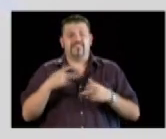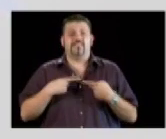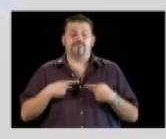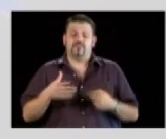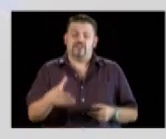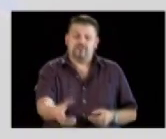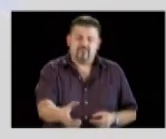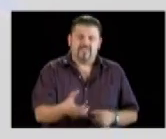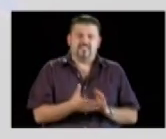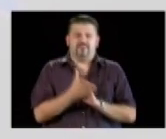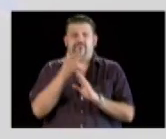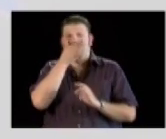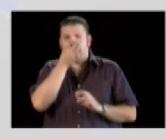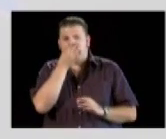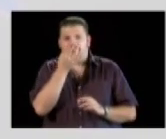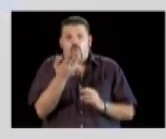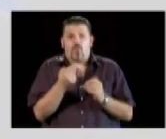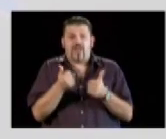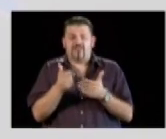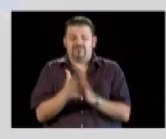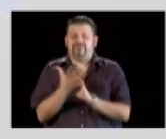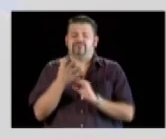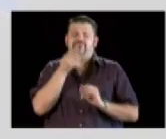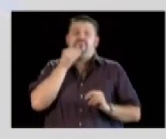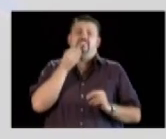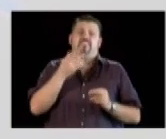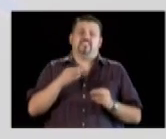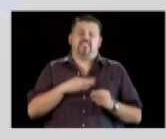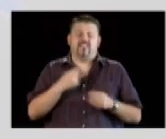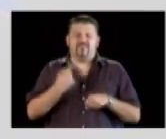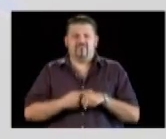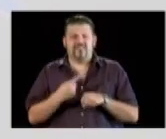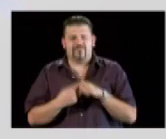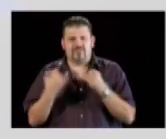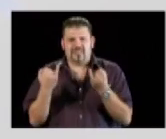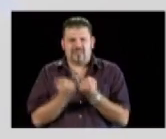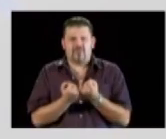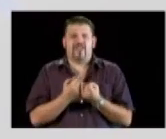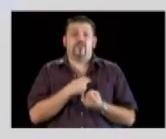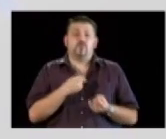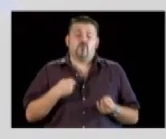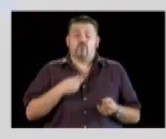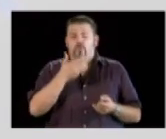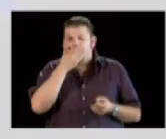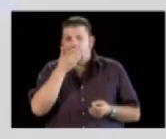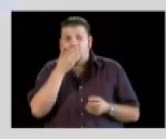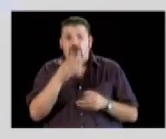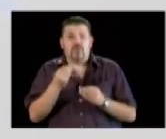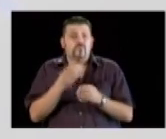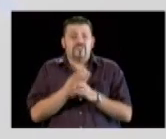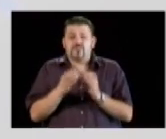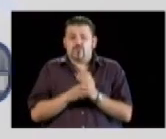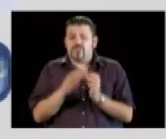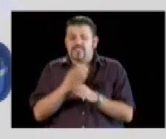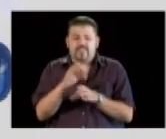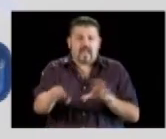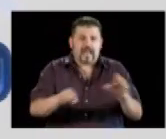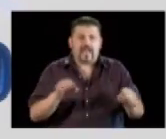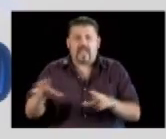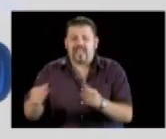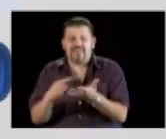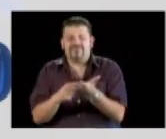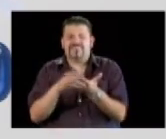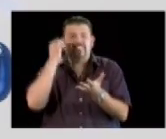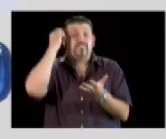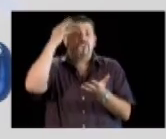influenza, de gripe, de cualquier otro virus, es a través de las manos, porque estornudamos, porque tosemos, porque agarramos todo con las manos y nos olvida